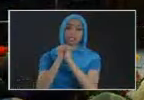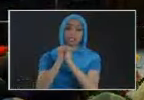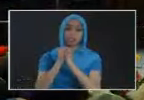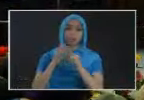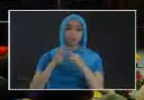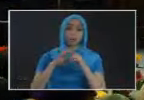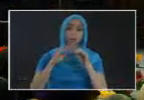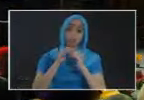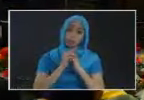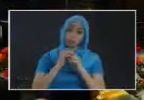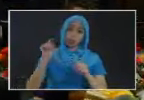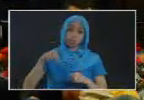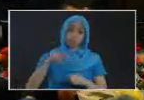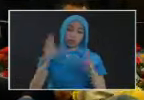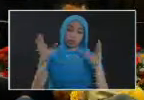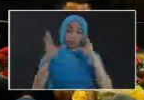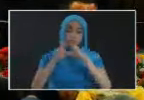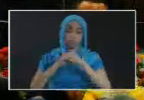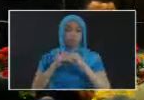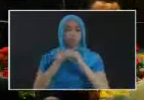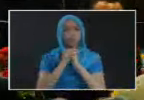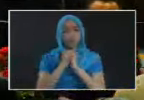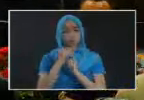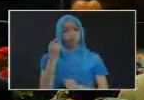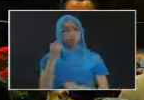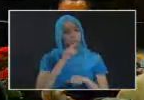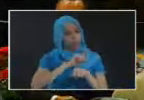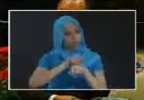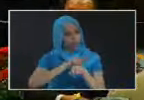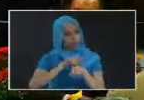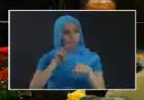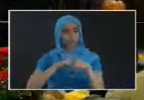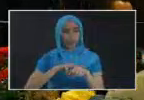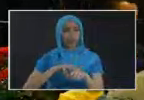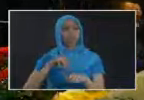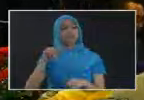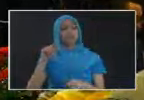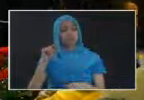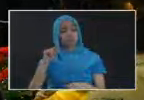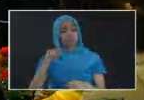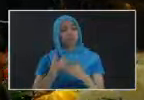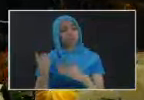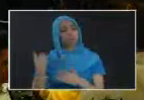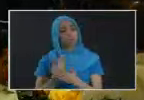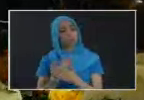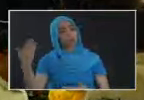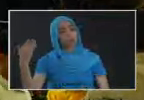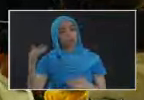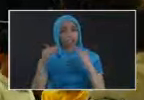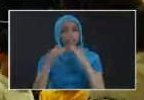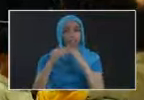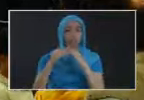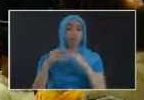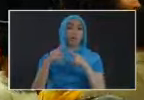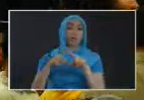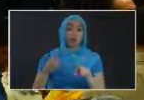que hay en esta noche. Así que le pido unos minutos más, hermano. Ya nos vamos a ir a casita, pero hay unas peticiones